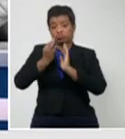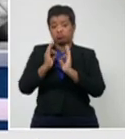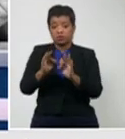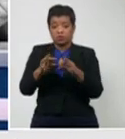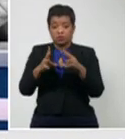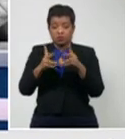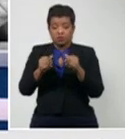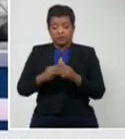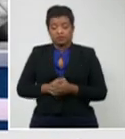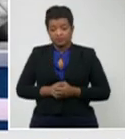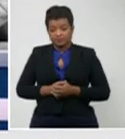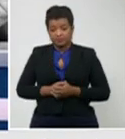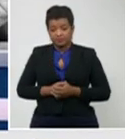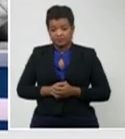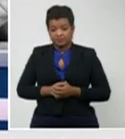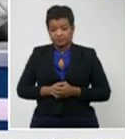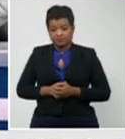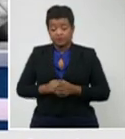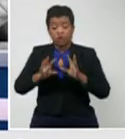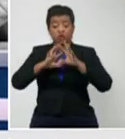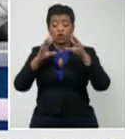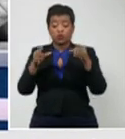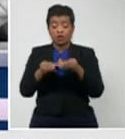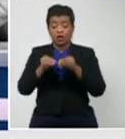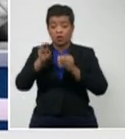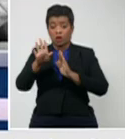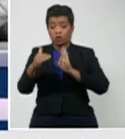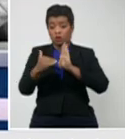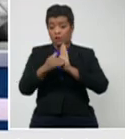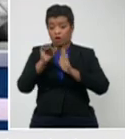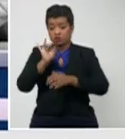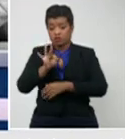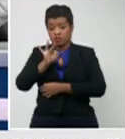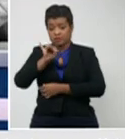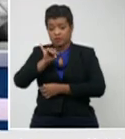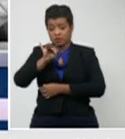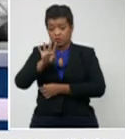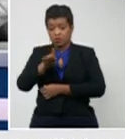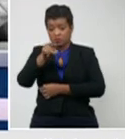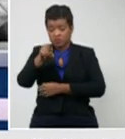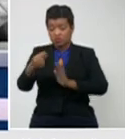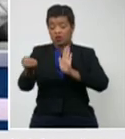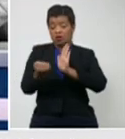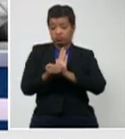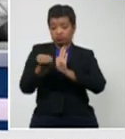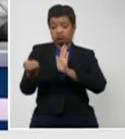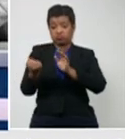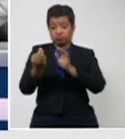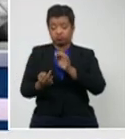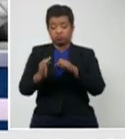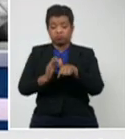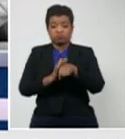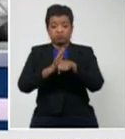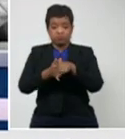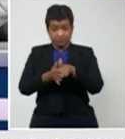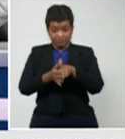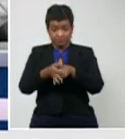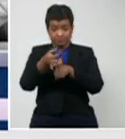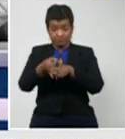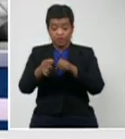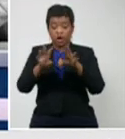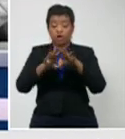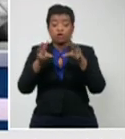total, 4.864 se encuentran confirmados con el nuevo coronavirus. Del total de